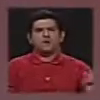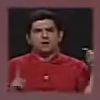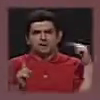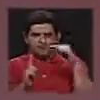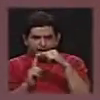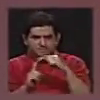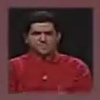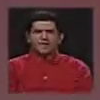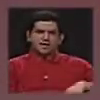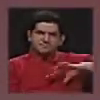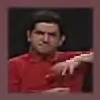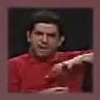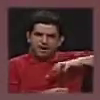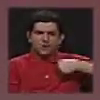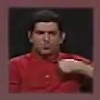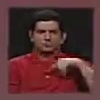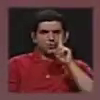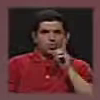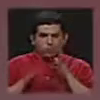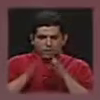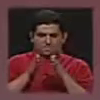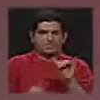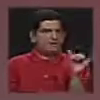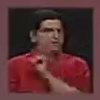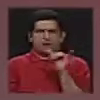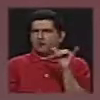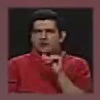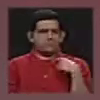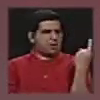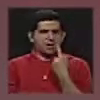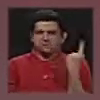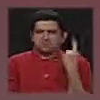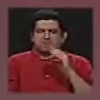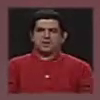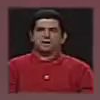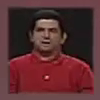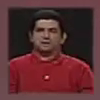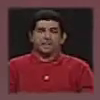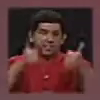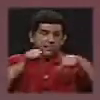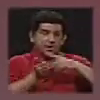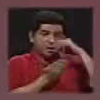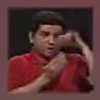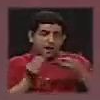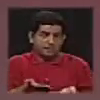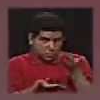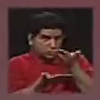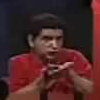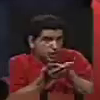hasta Naranjo, voy sobre un carril igual que siempre, ¿verdad? de acuerdo con el proyecto de